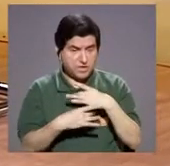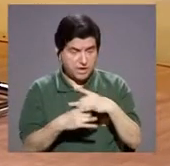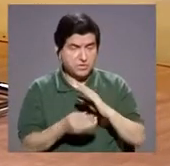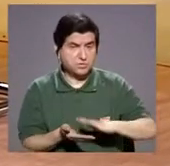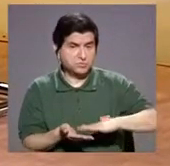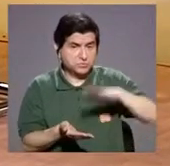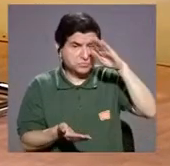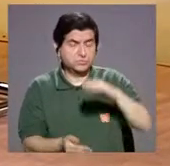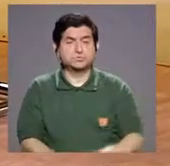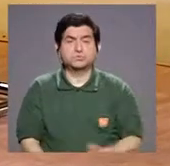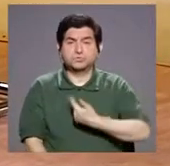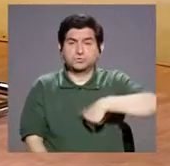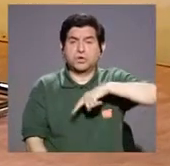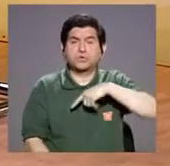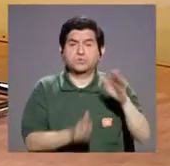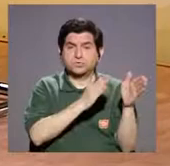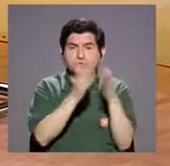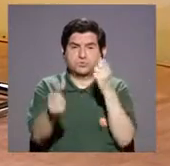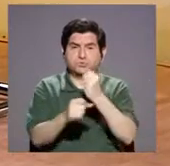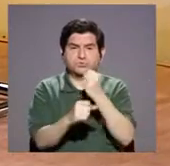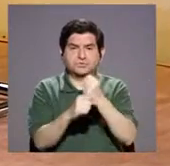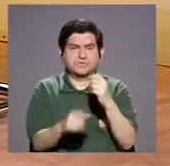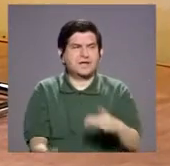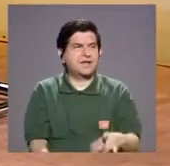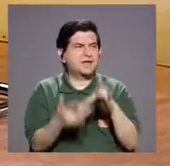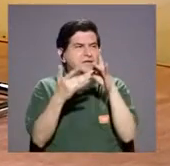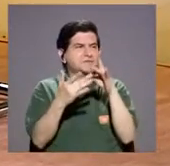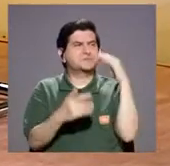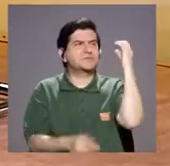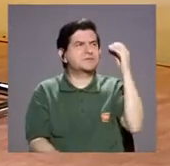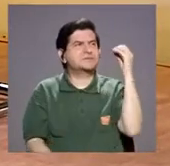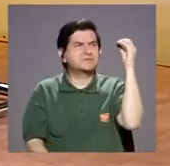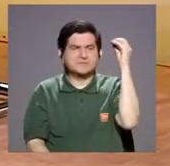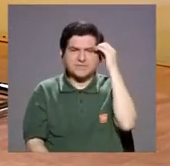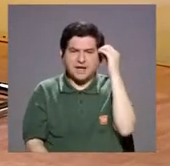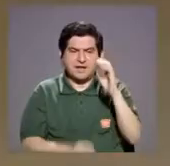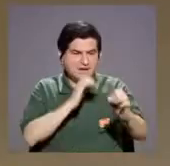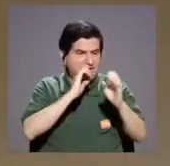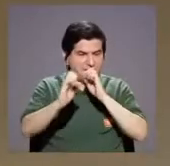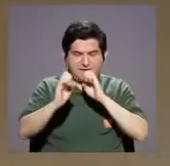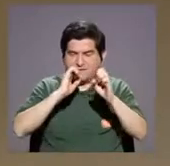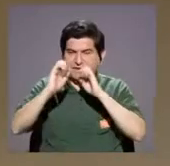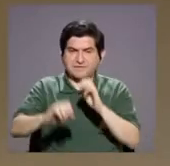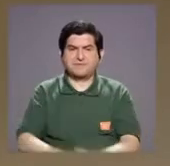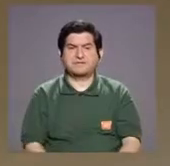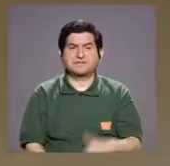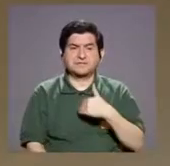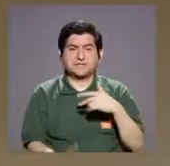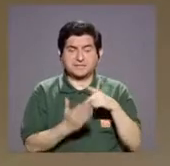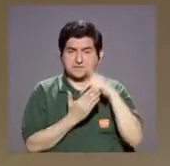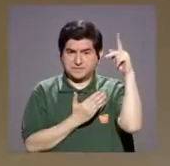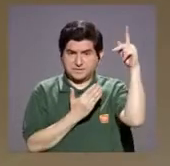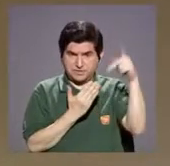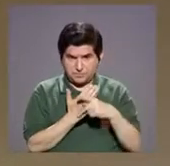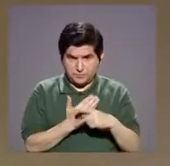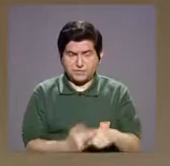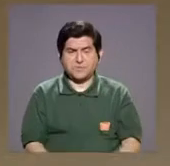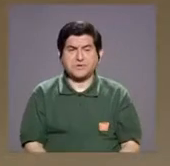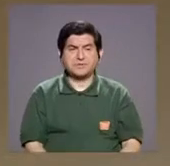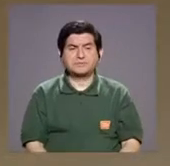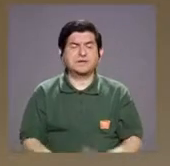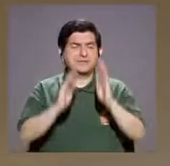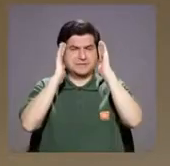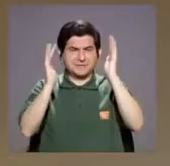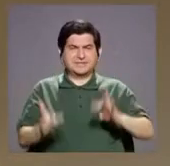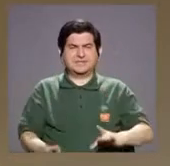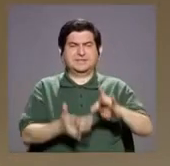eso nosotros tenemos planes de trabajo sobre todo de generación de opinión de entrevistas y nosotros tenemos programas que dedican especial